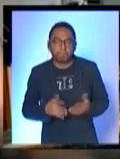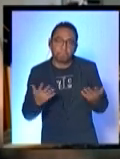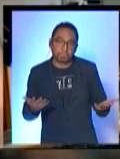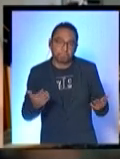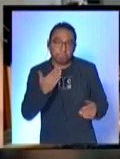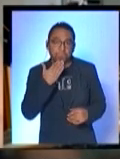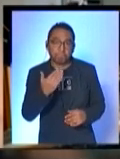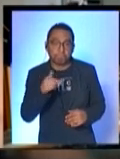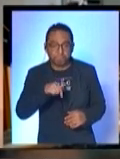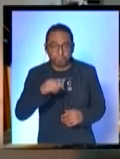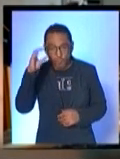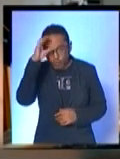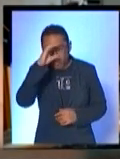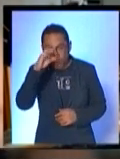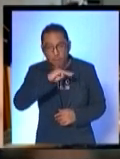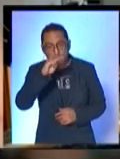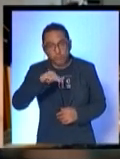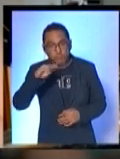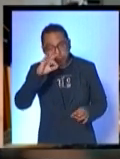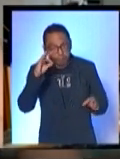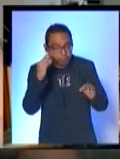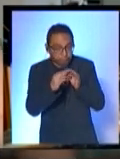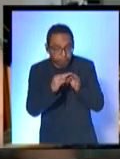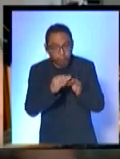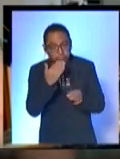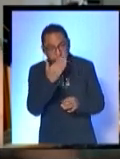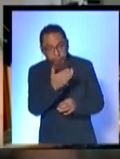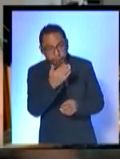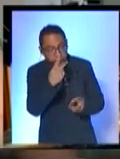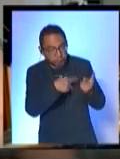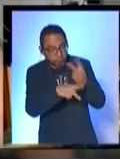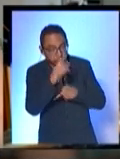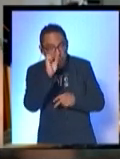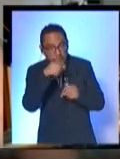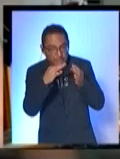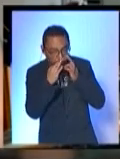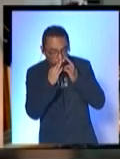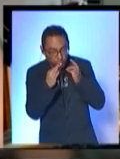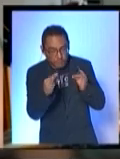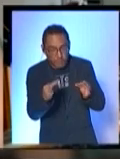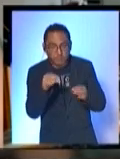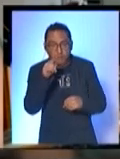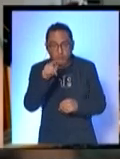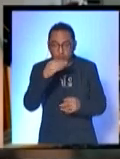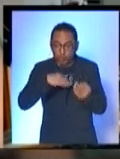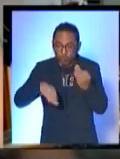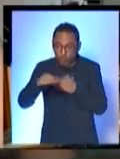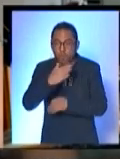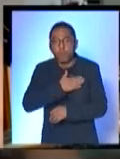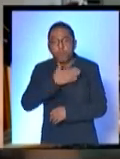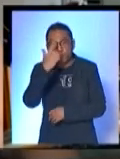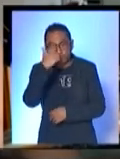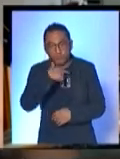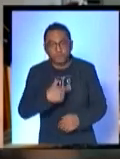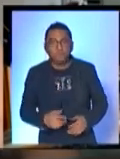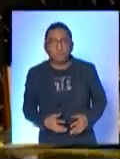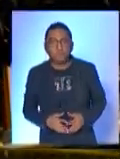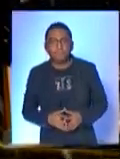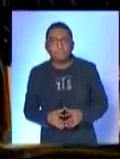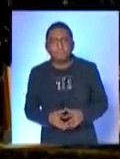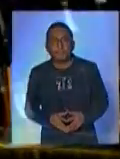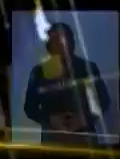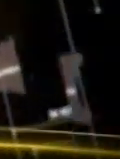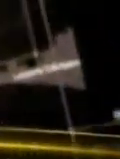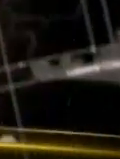Bien, lista la cultura michoacana. Erich, regresamos contigo al estudio de SM Noticias. Para ti, para todos, muy buenas noches.